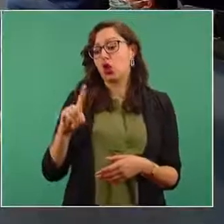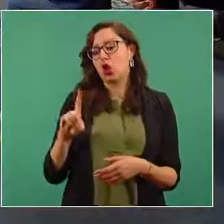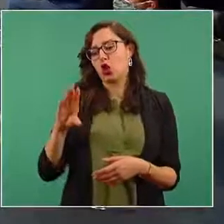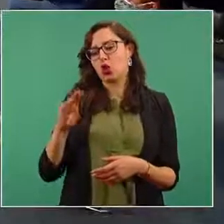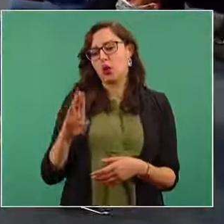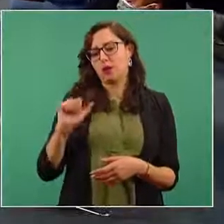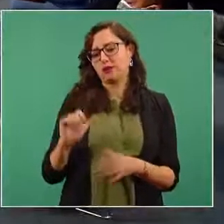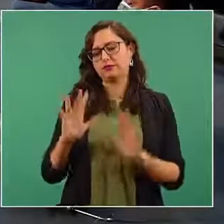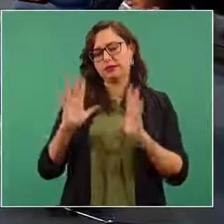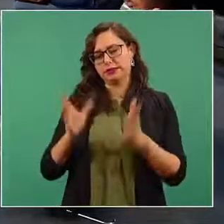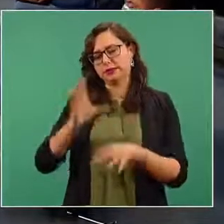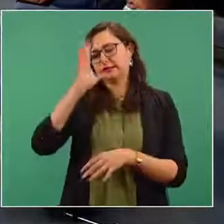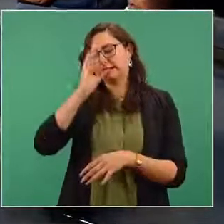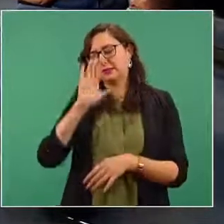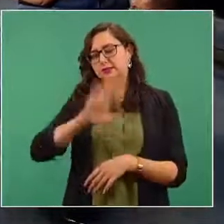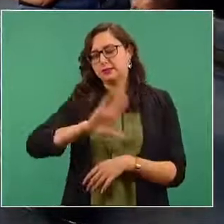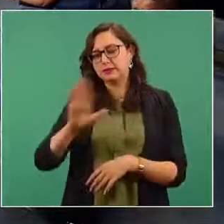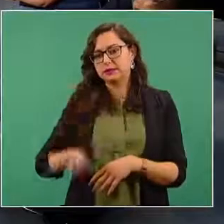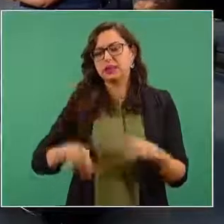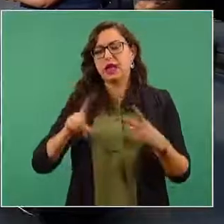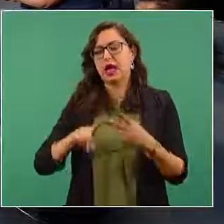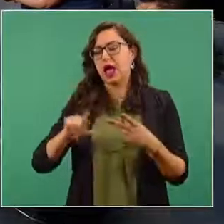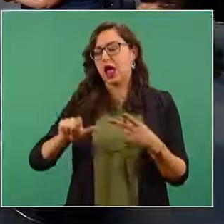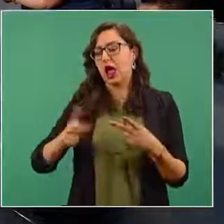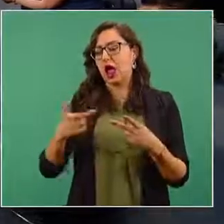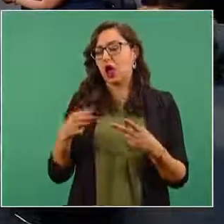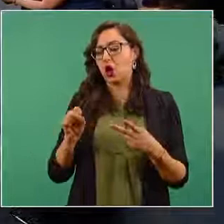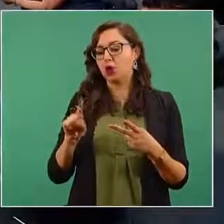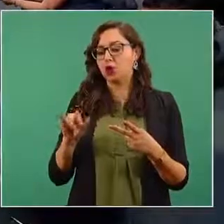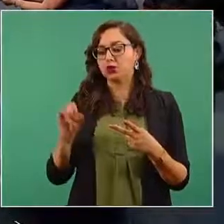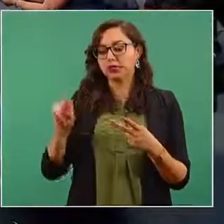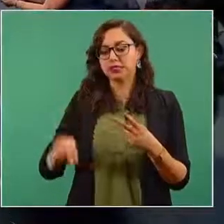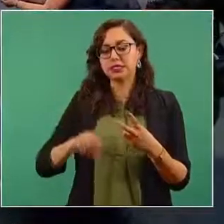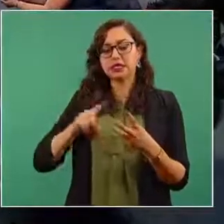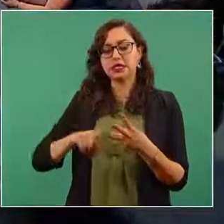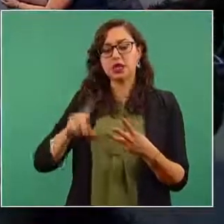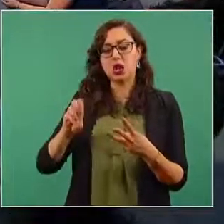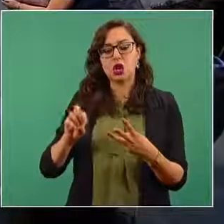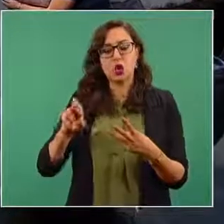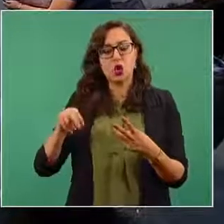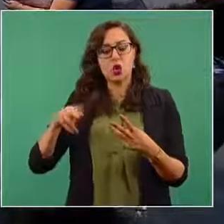José Agustín Ortiz Pinchetti, Lorenzo Meyer.